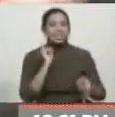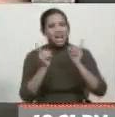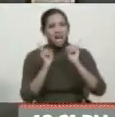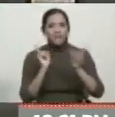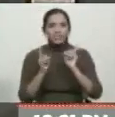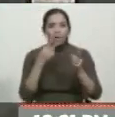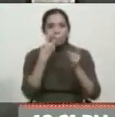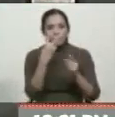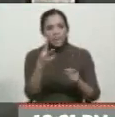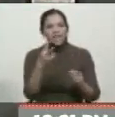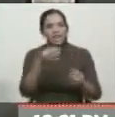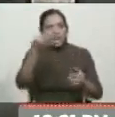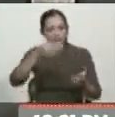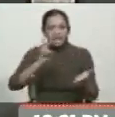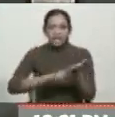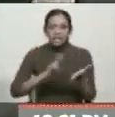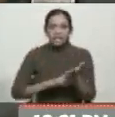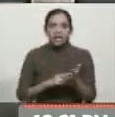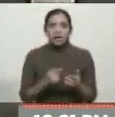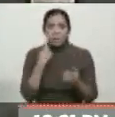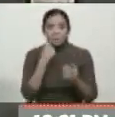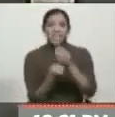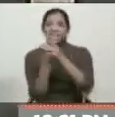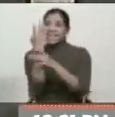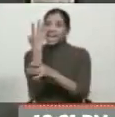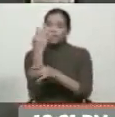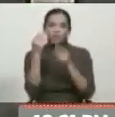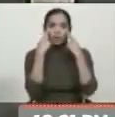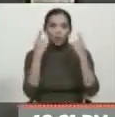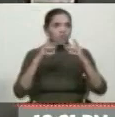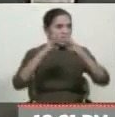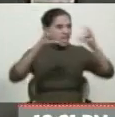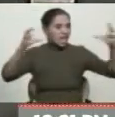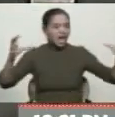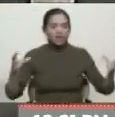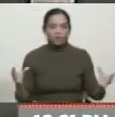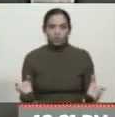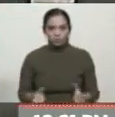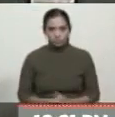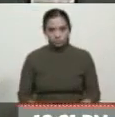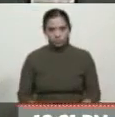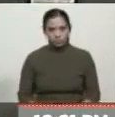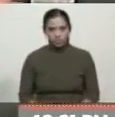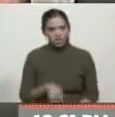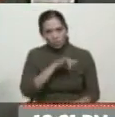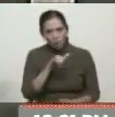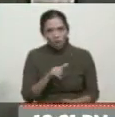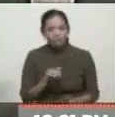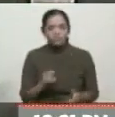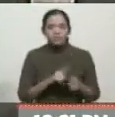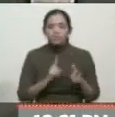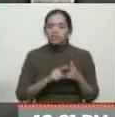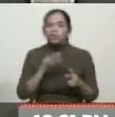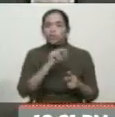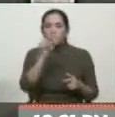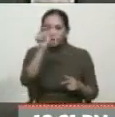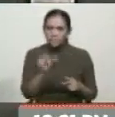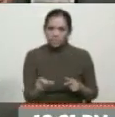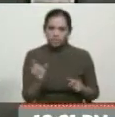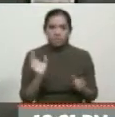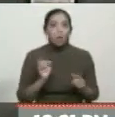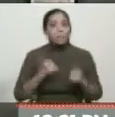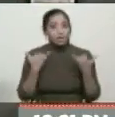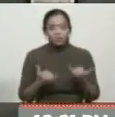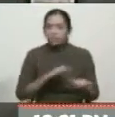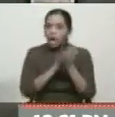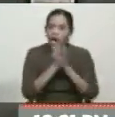la realidad. Ves el árbol, pero no estás viendo el bosque, compadre. Y no es para personalizarlo. Pero ya